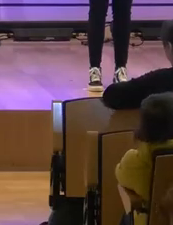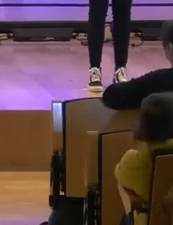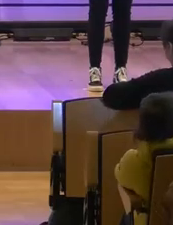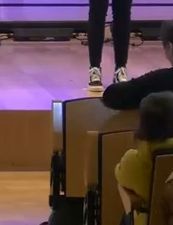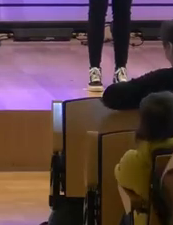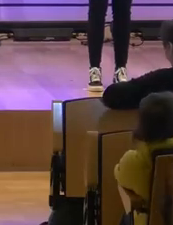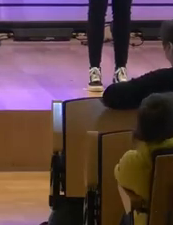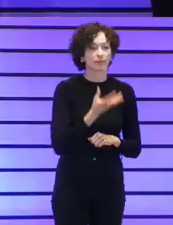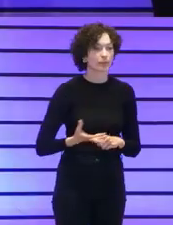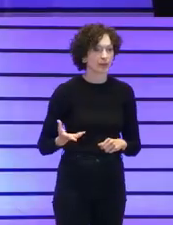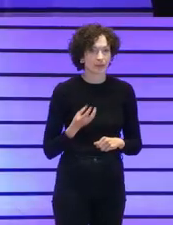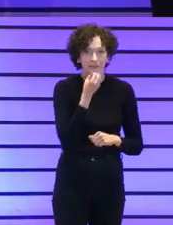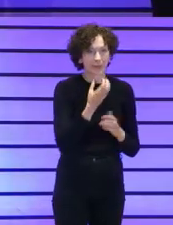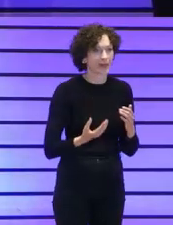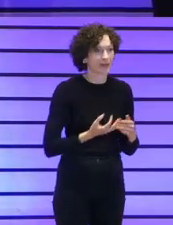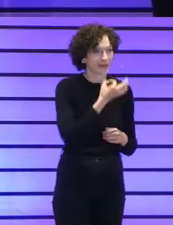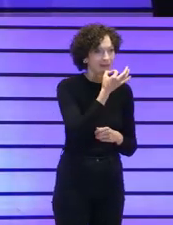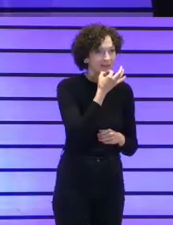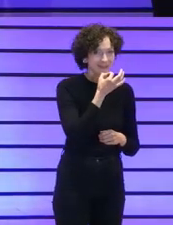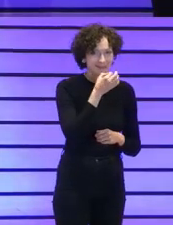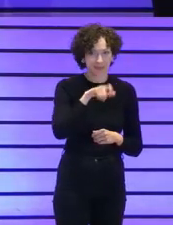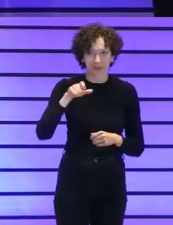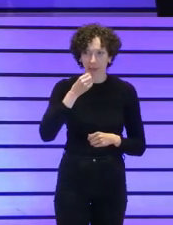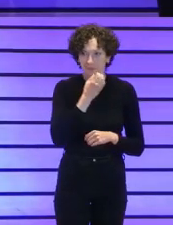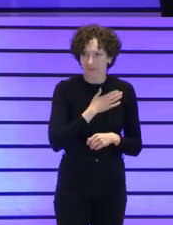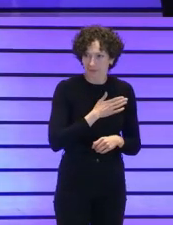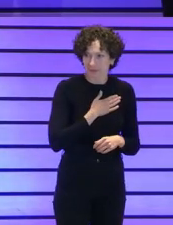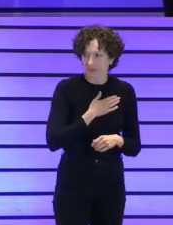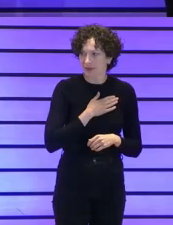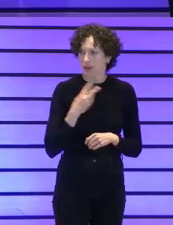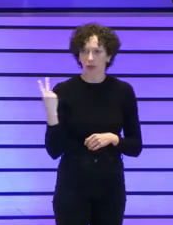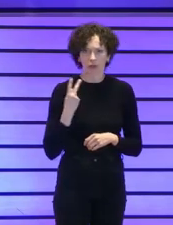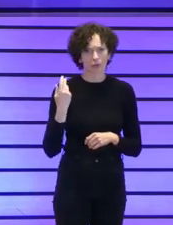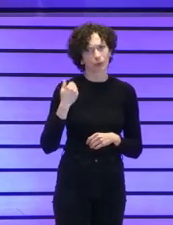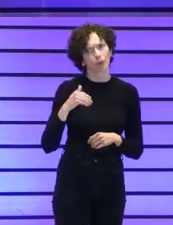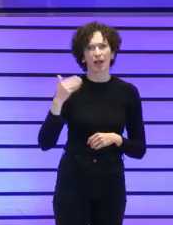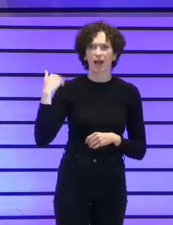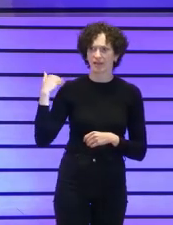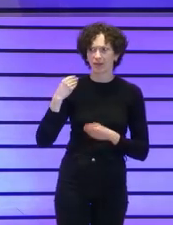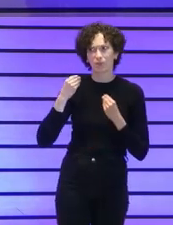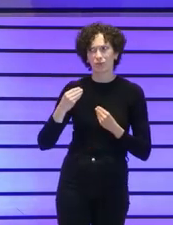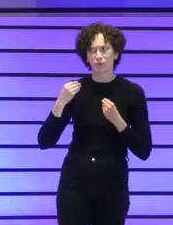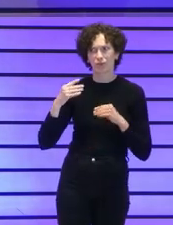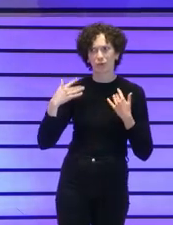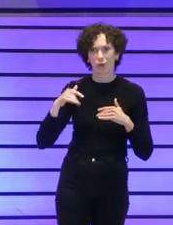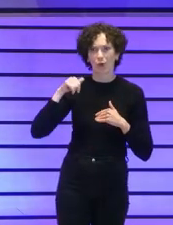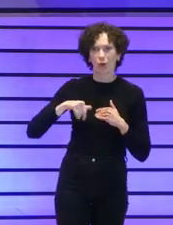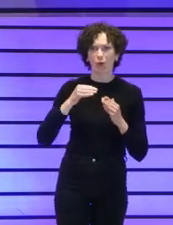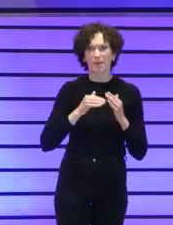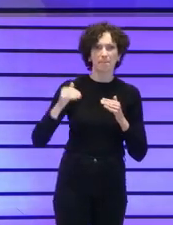Bueno, buenos días, buena gente. Marta, ayer nos dejaron el listón muy alto, ¿eh? Sí, totalmente. Va a ser esto